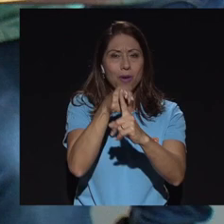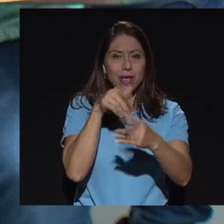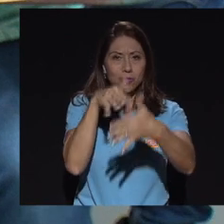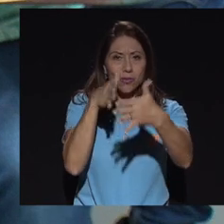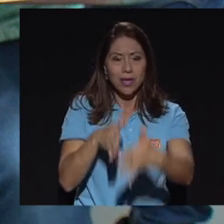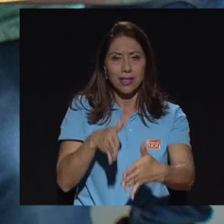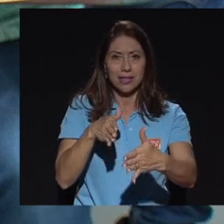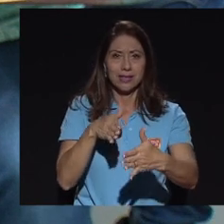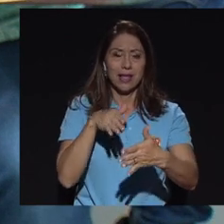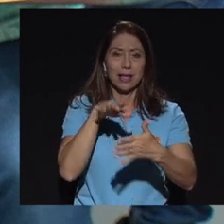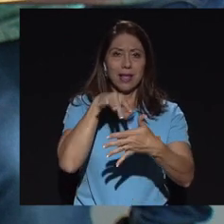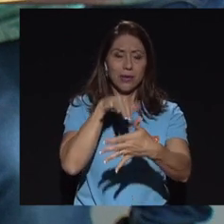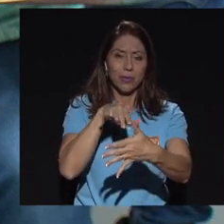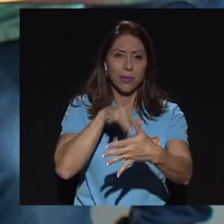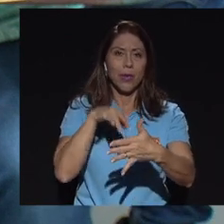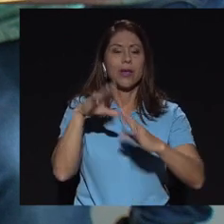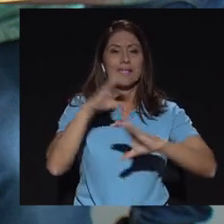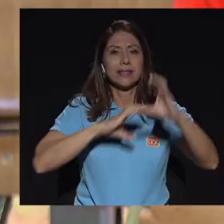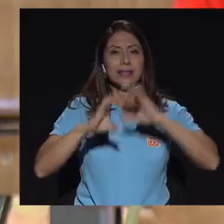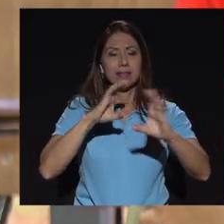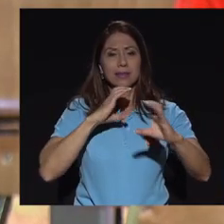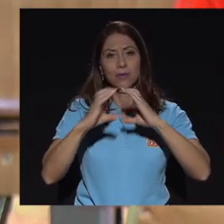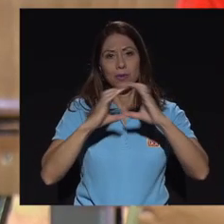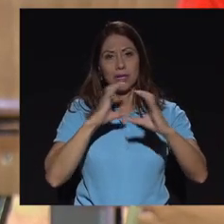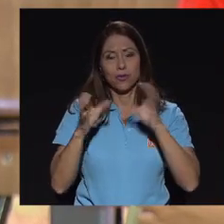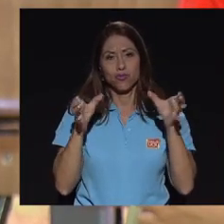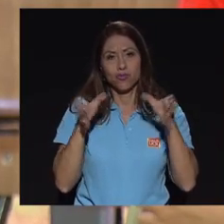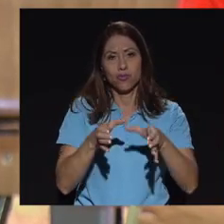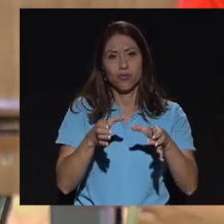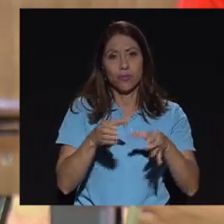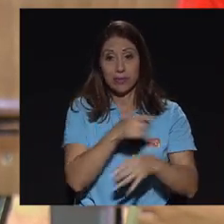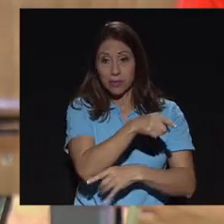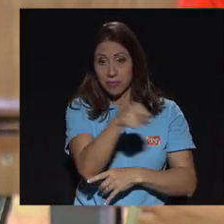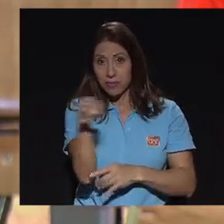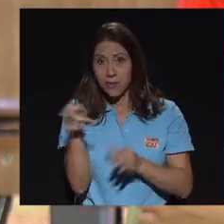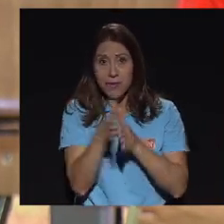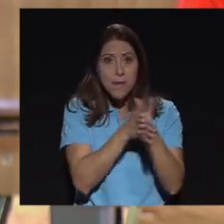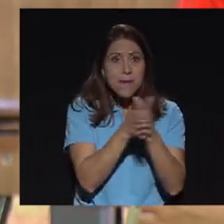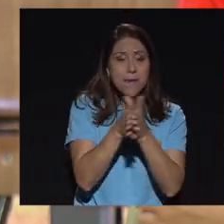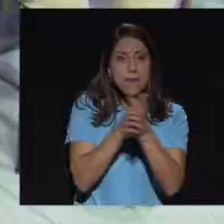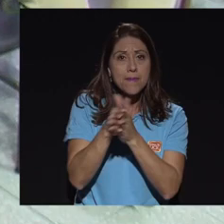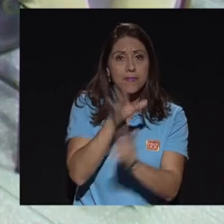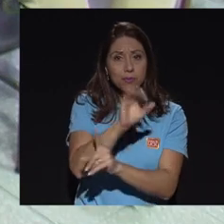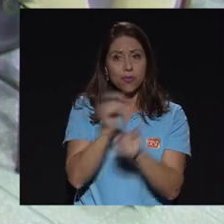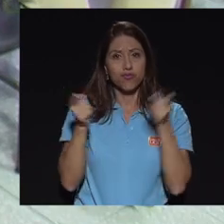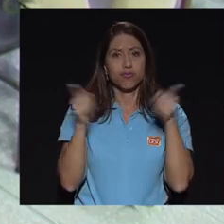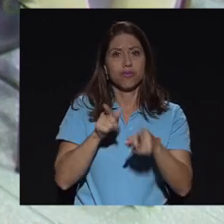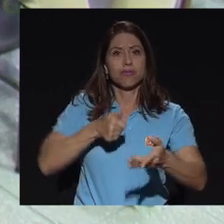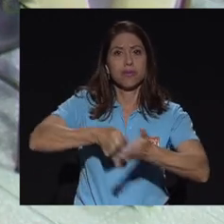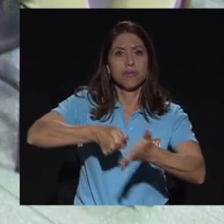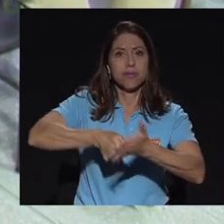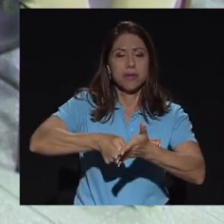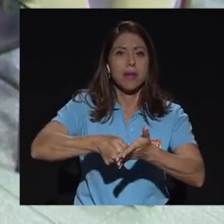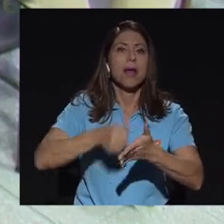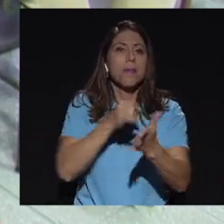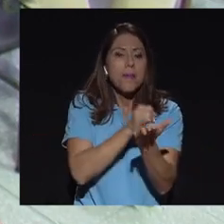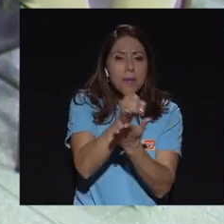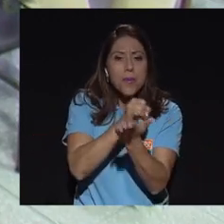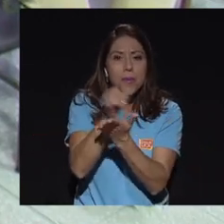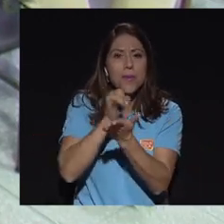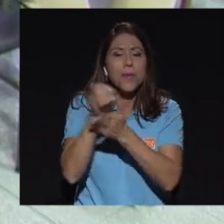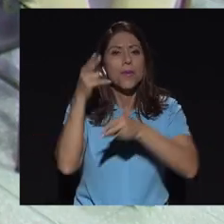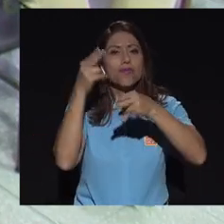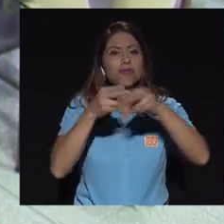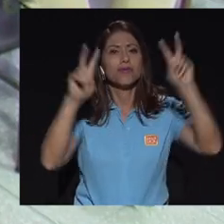de la Comunicación Colectiva de la UCR. Ellos y ellas aprovecharon la coyuntura electoral para realizar el estudio Voces de